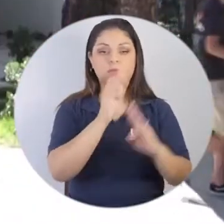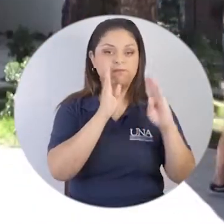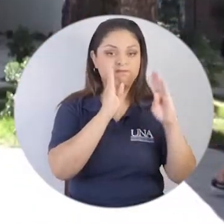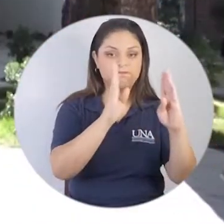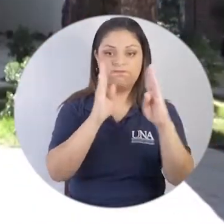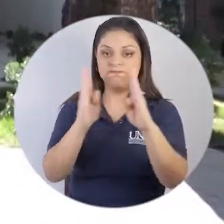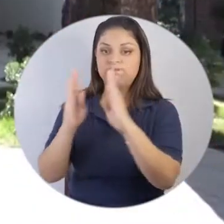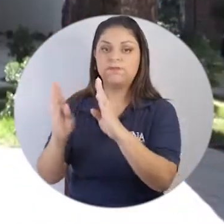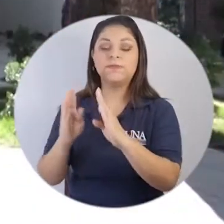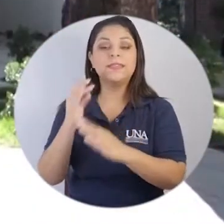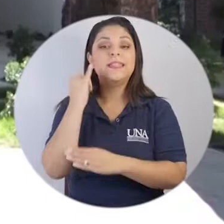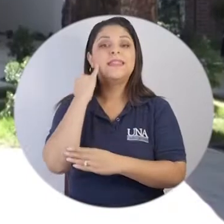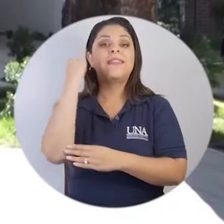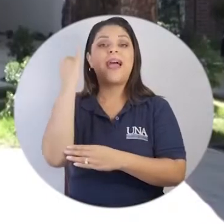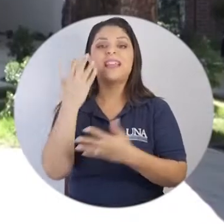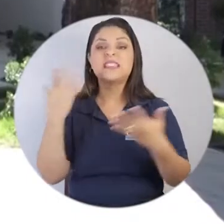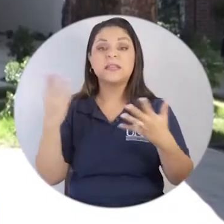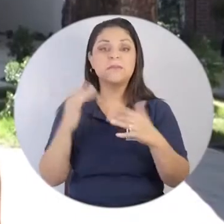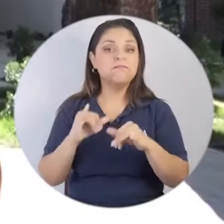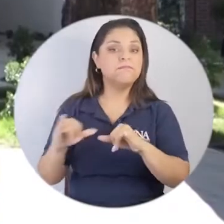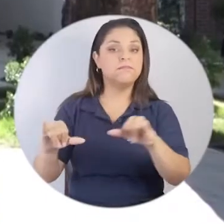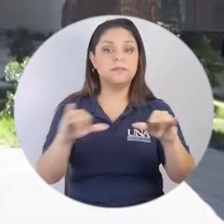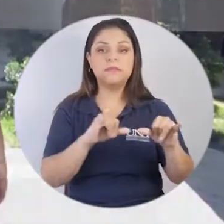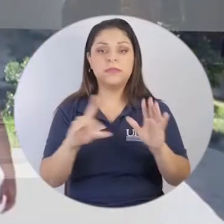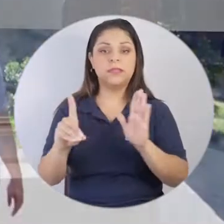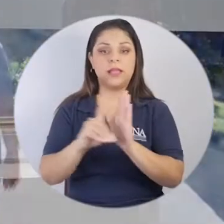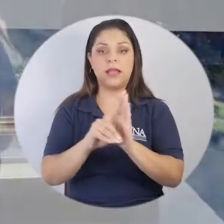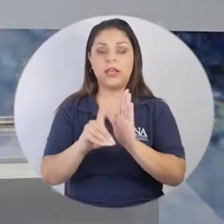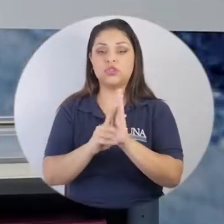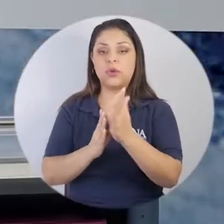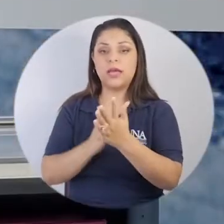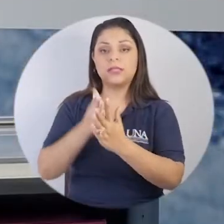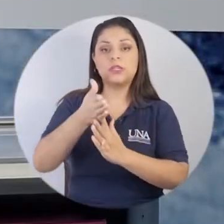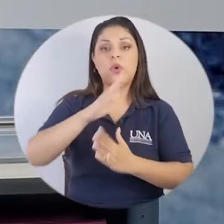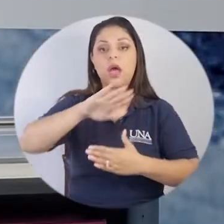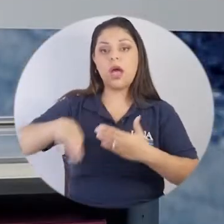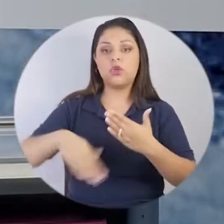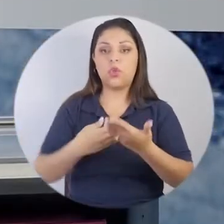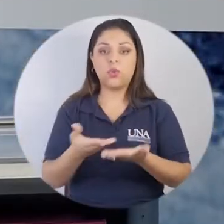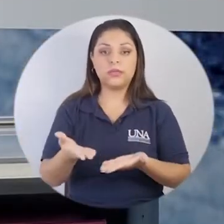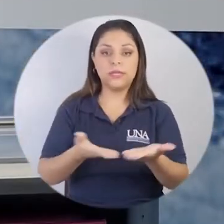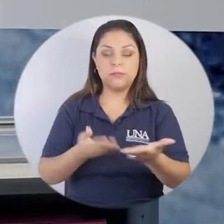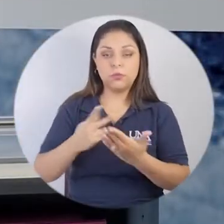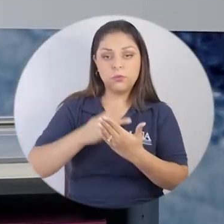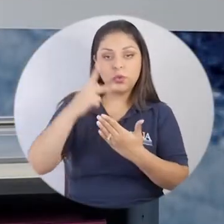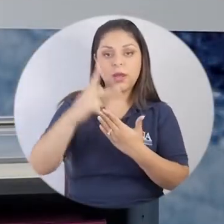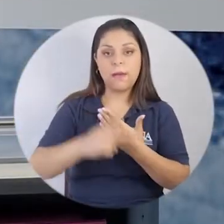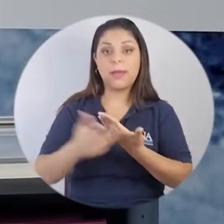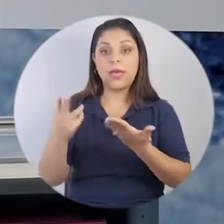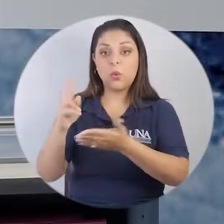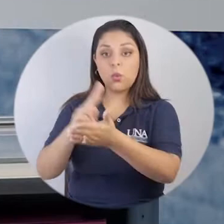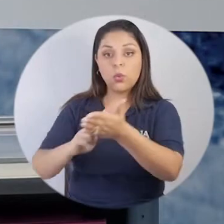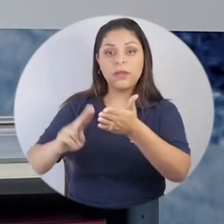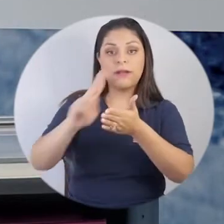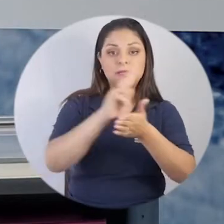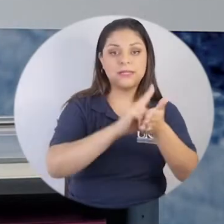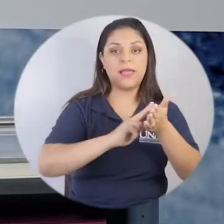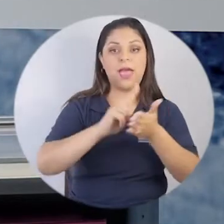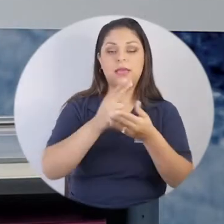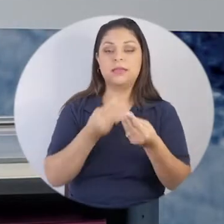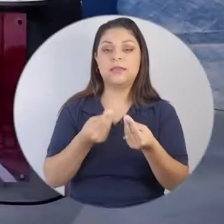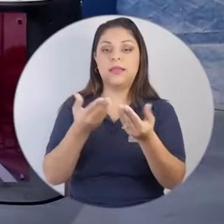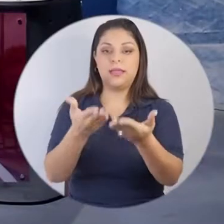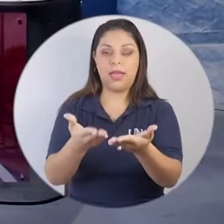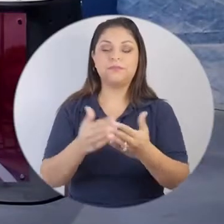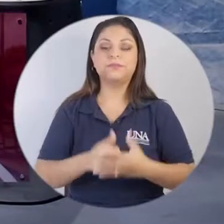de la población, la idea es que tengan el derecho, ¿verdad?, y el acceso a todos los servicios y programas que la universidad o las universidades pueden